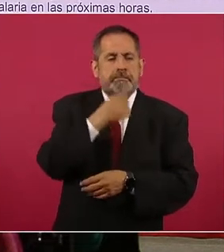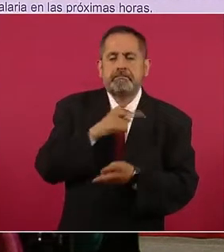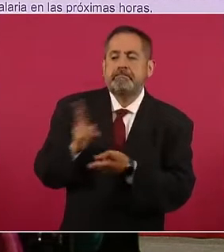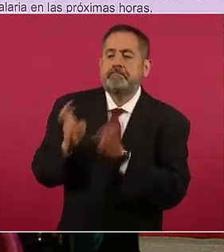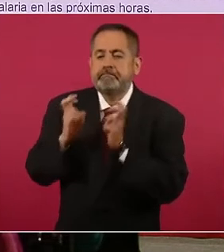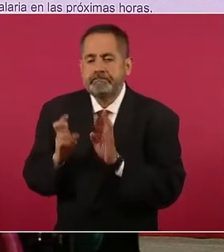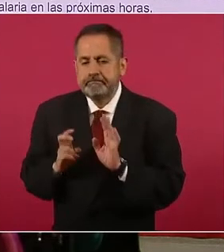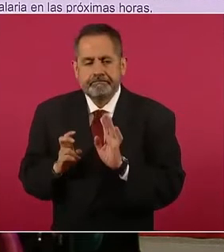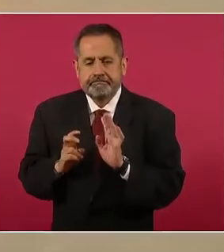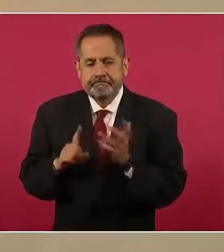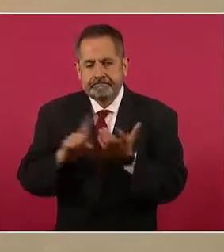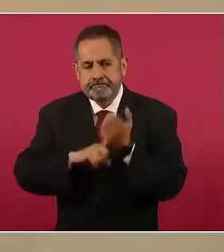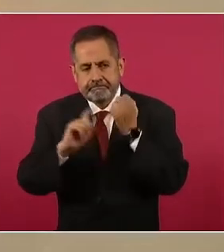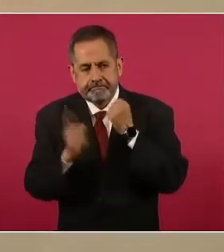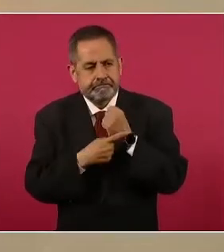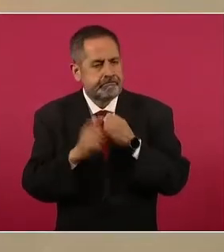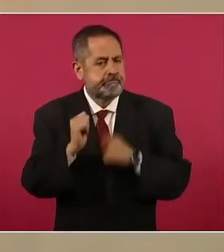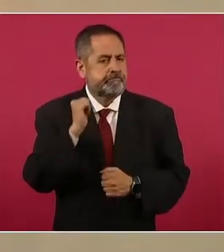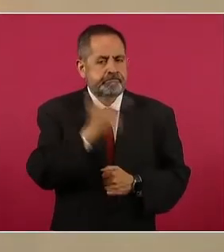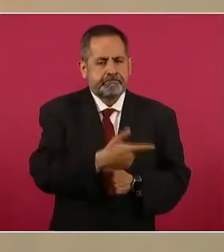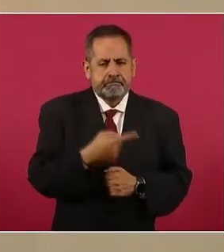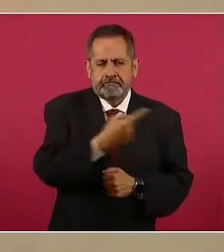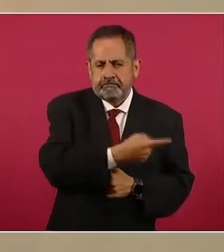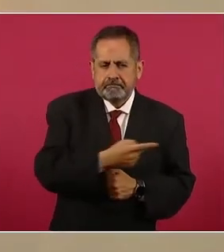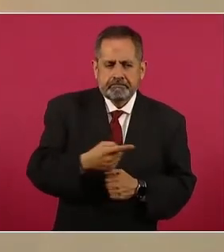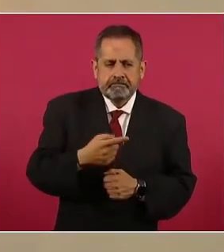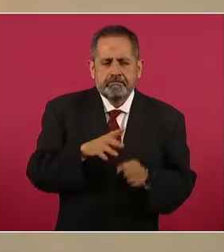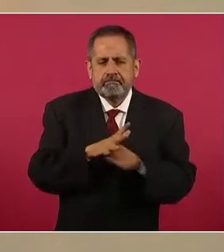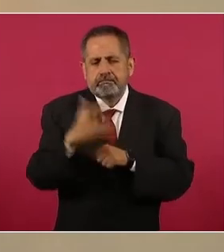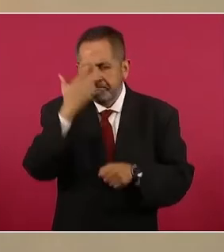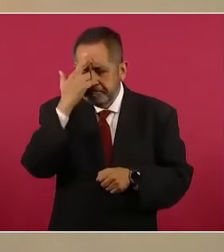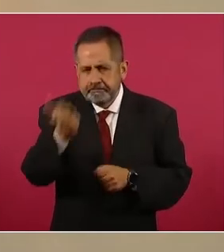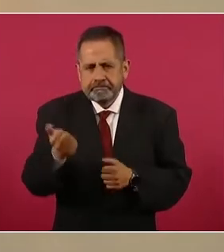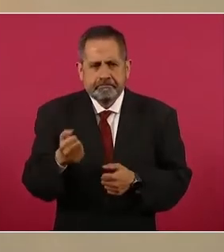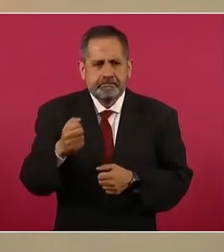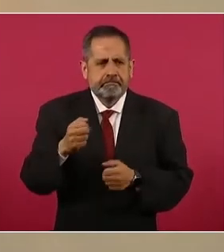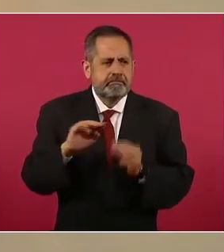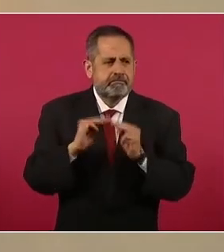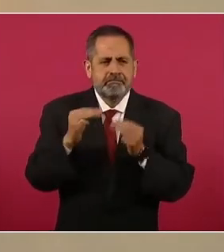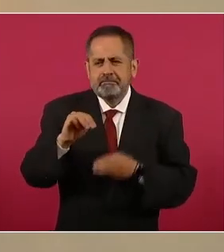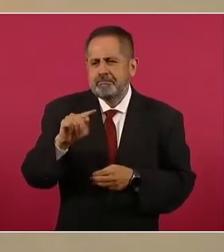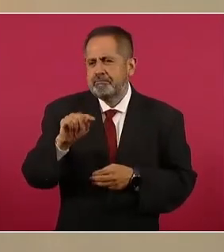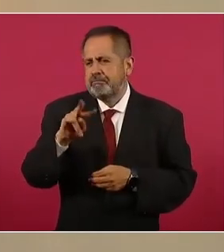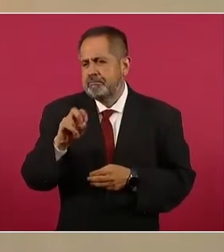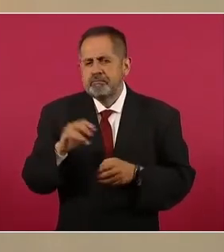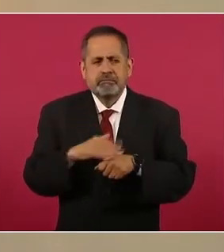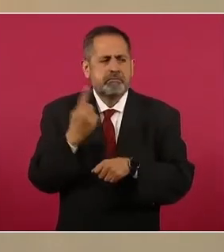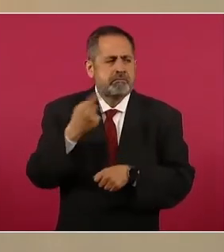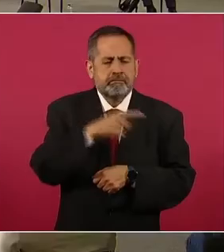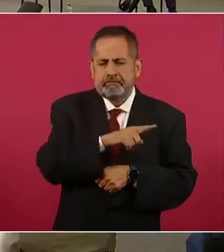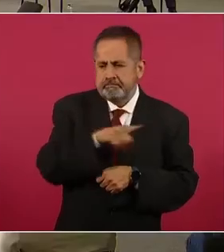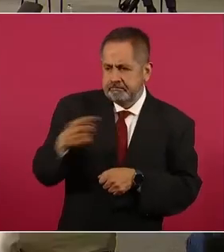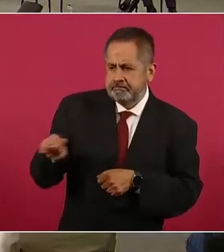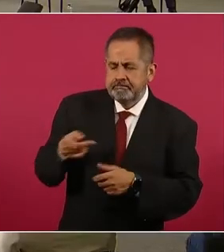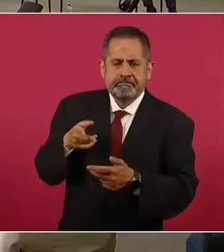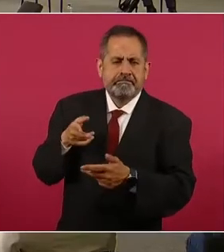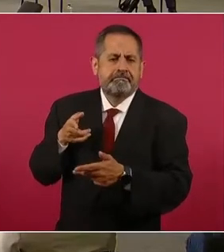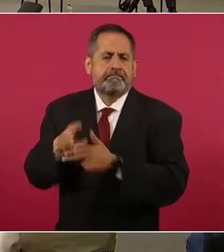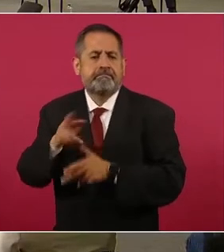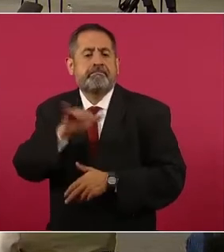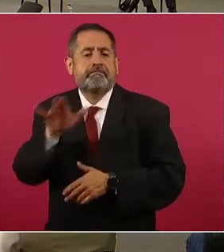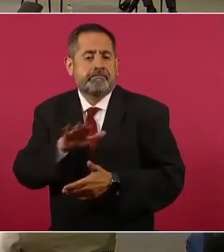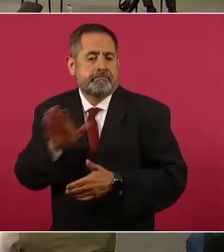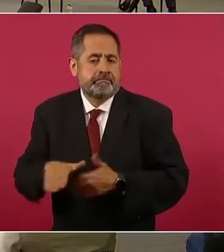violencia, sino también si pudo haber habido un ataque directo, para poder descartar cualquier situación.